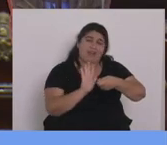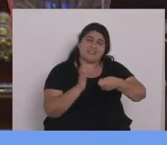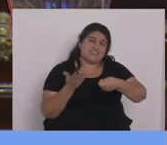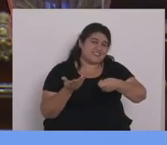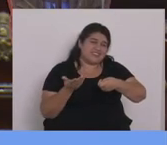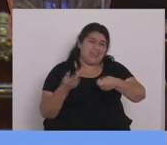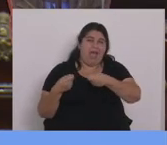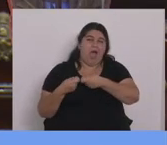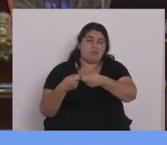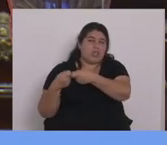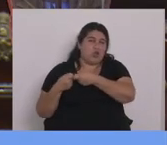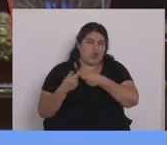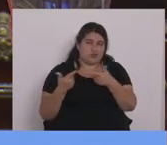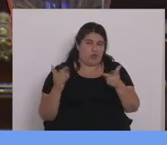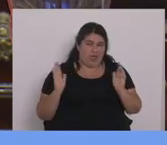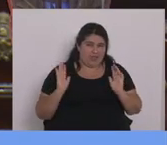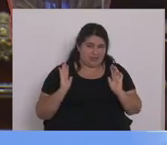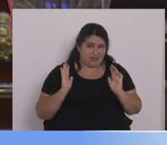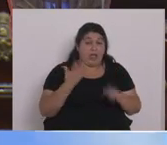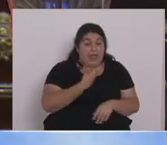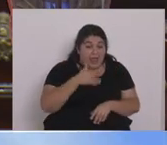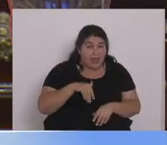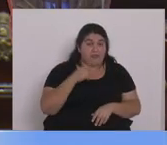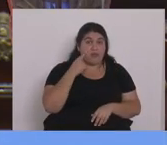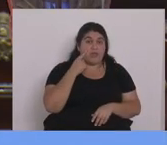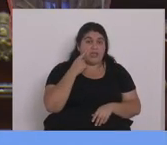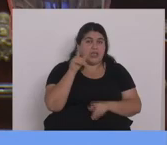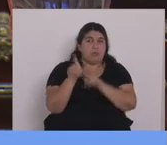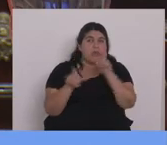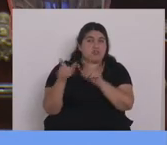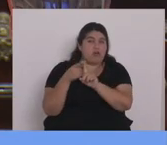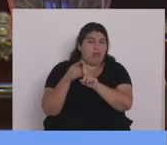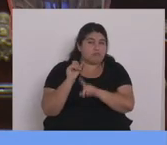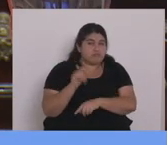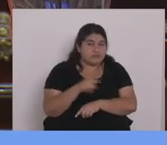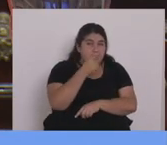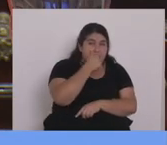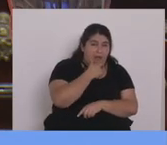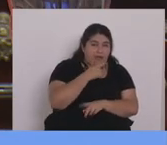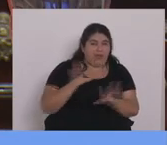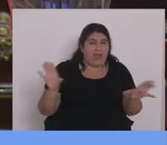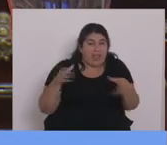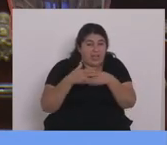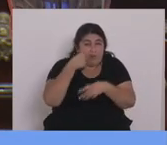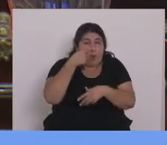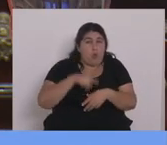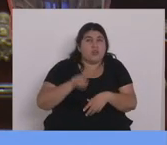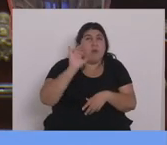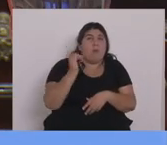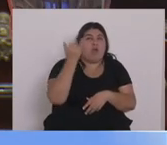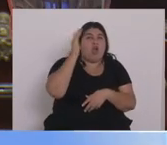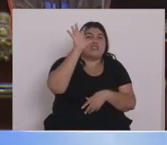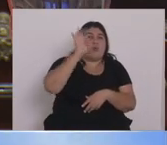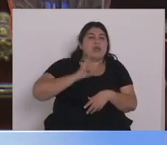no hay amigos. El FMI, sus personeros, Mauricio Macri y el mejor equipo de los últimos 50 años,